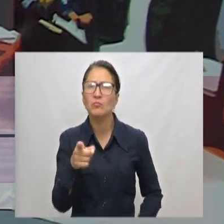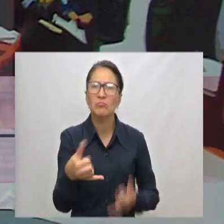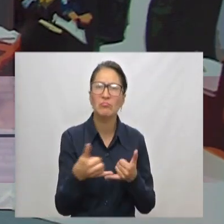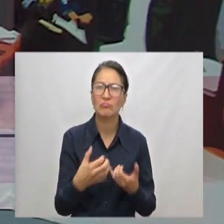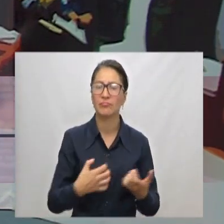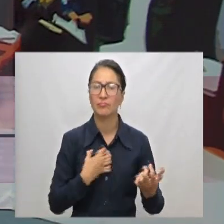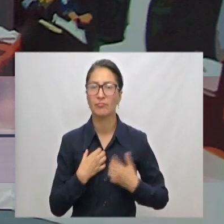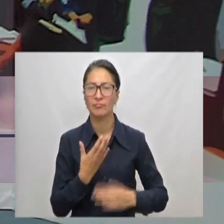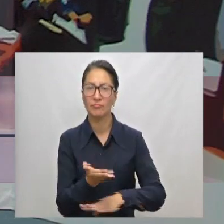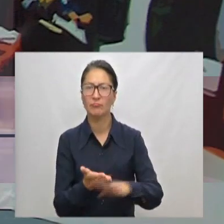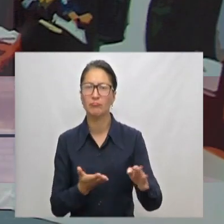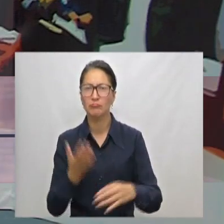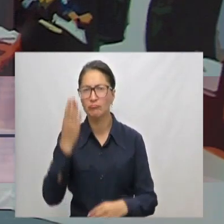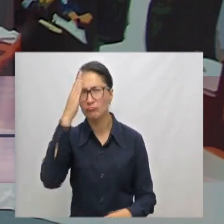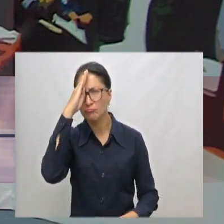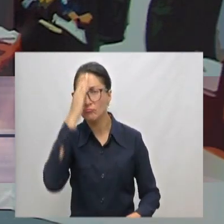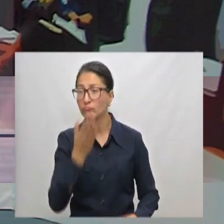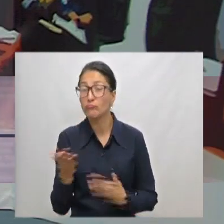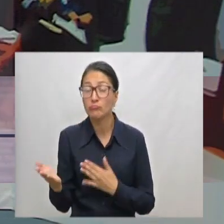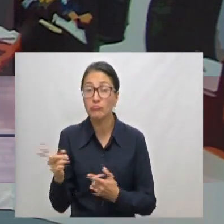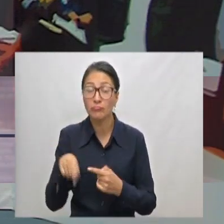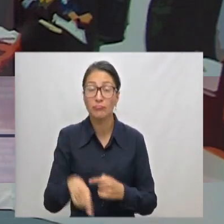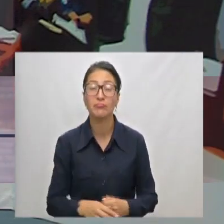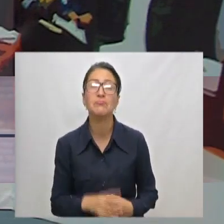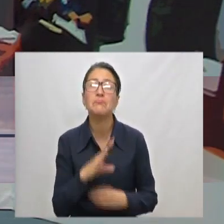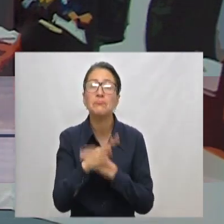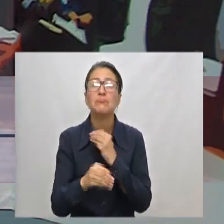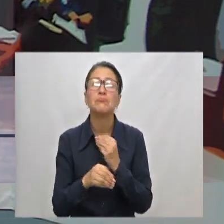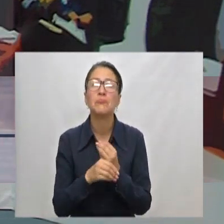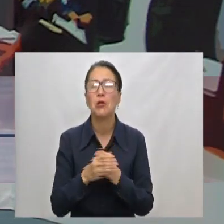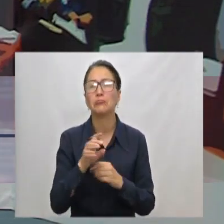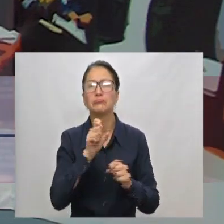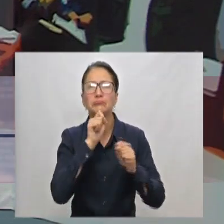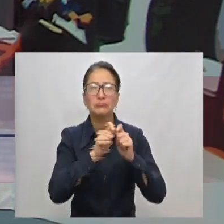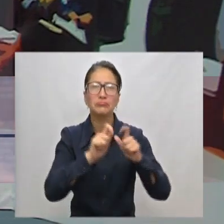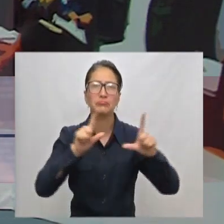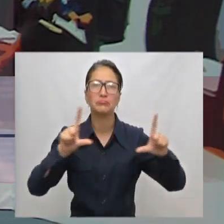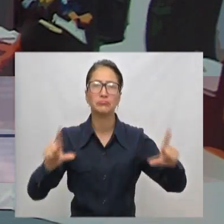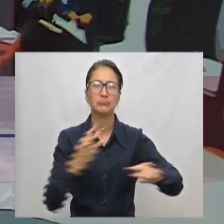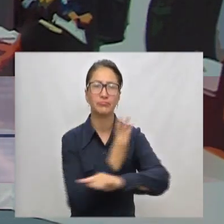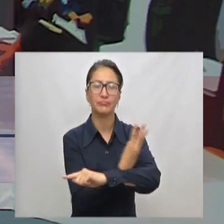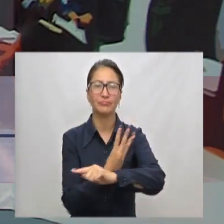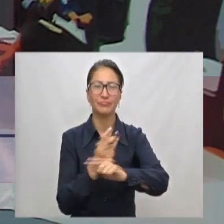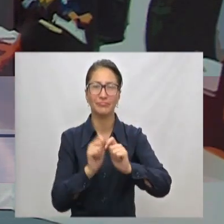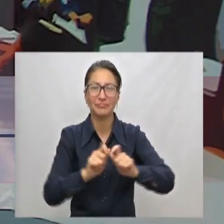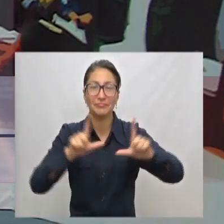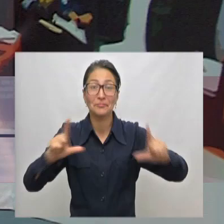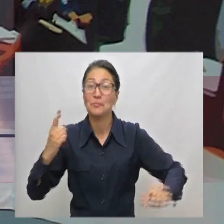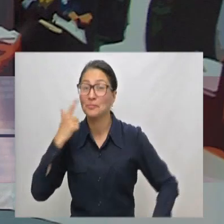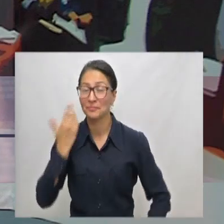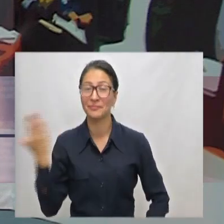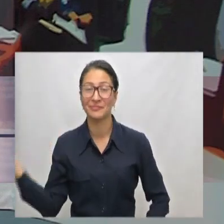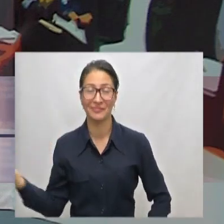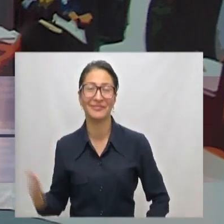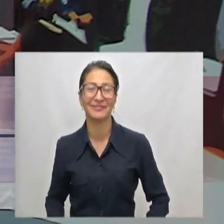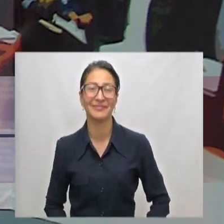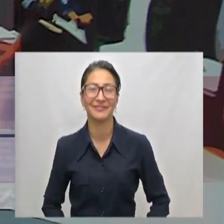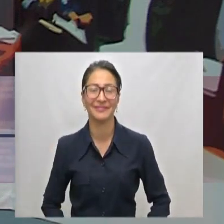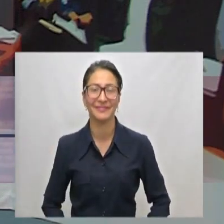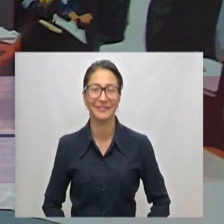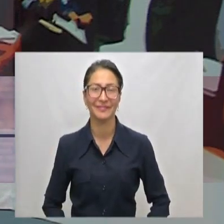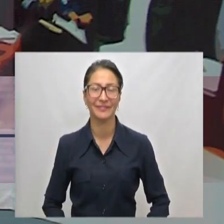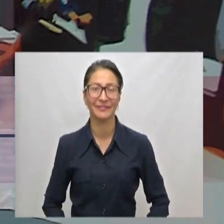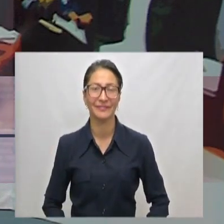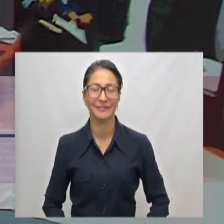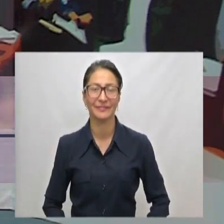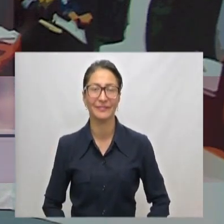018-910-060, que está lista para recibir sus peticiones, quejas y reclamos. También pueden llevar a cabo sus consultas en la página